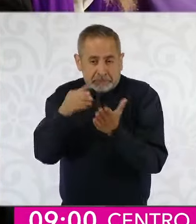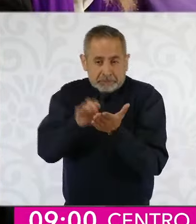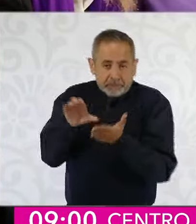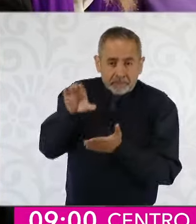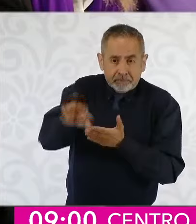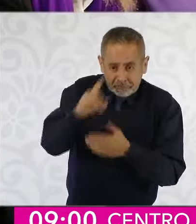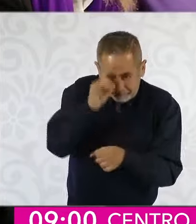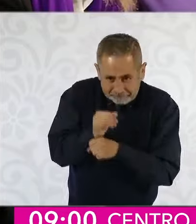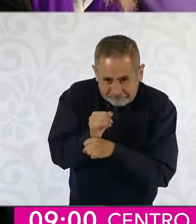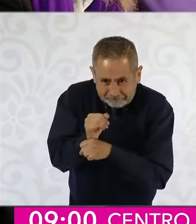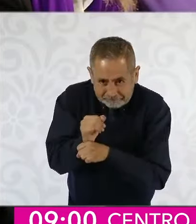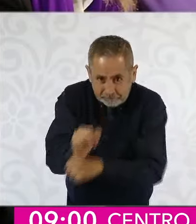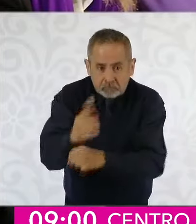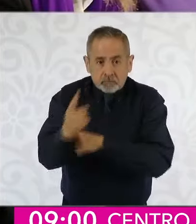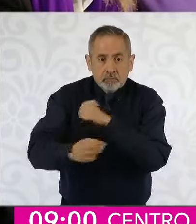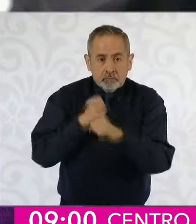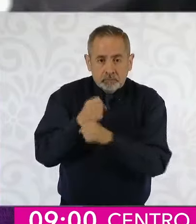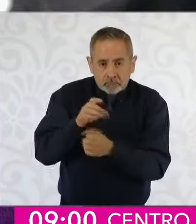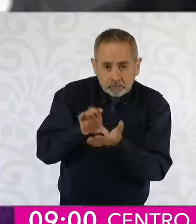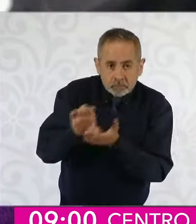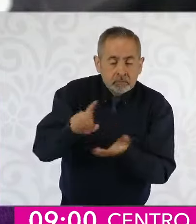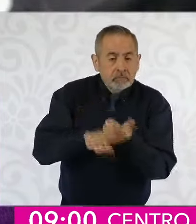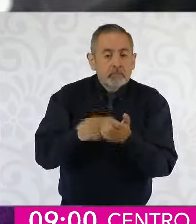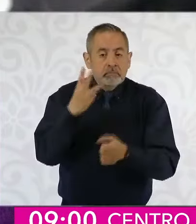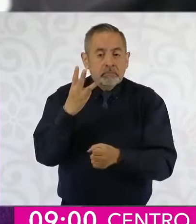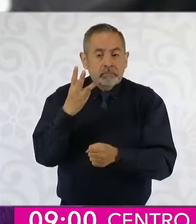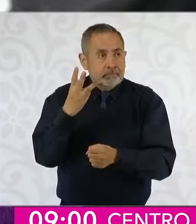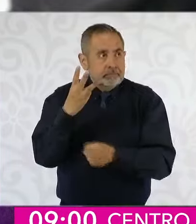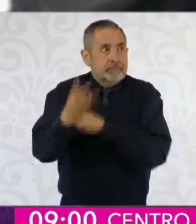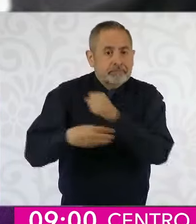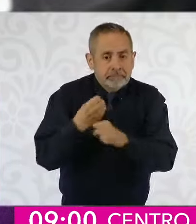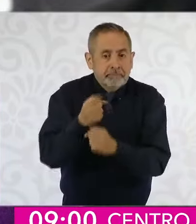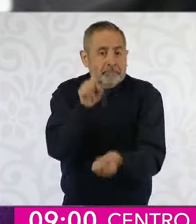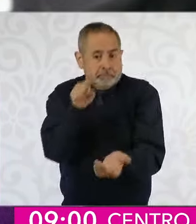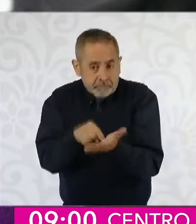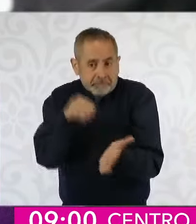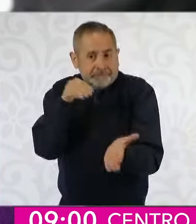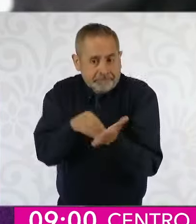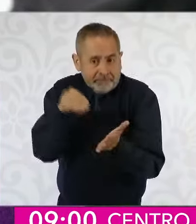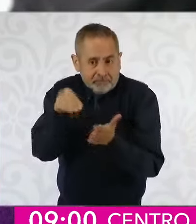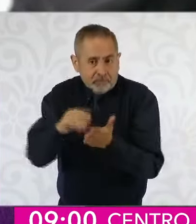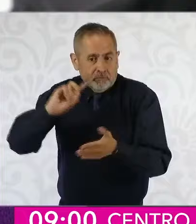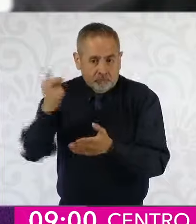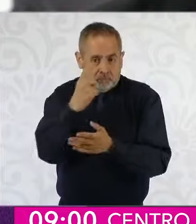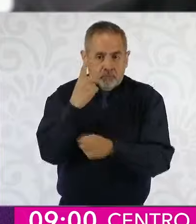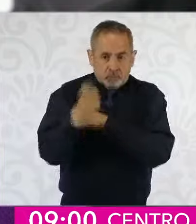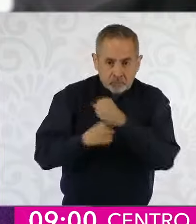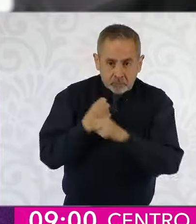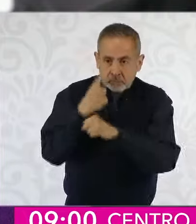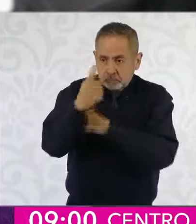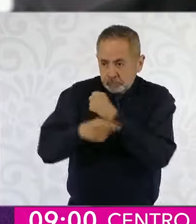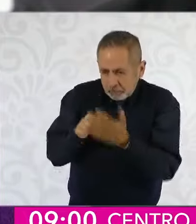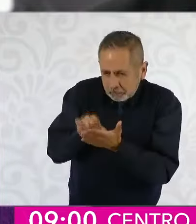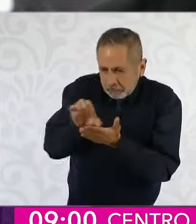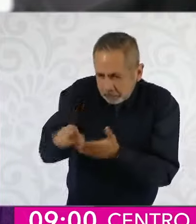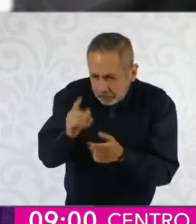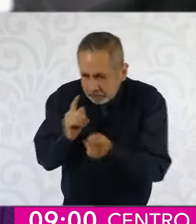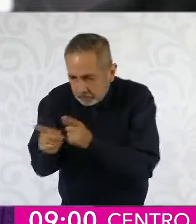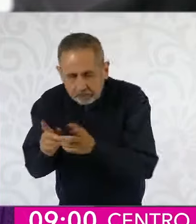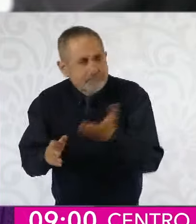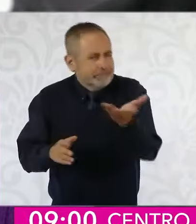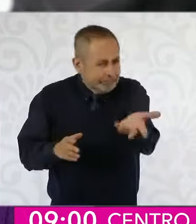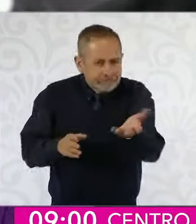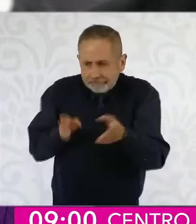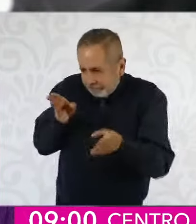investigación clínica al año, traemos a partir del tercer año 1,000 millones de dólares anuales en inversión clínica. Entonces, en cada uno